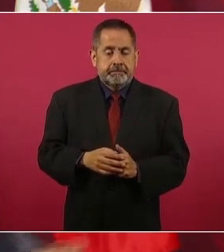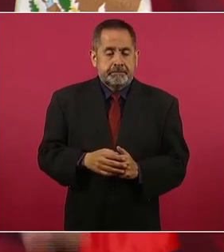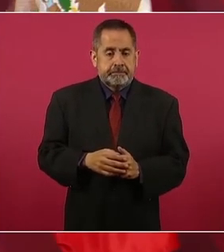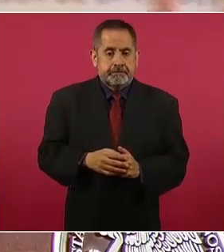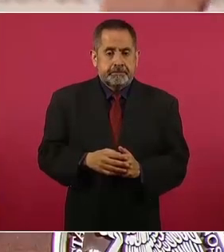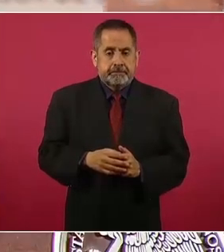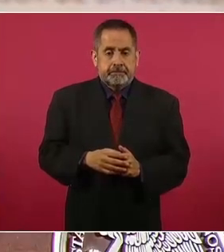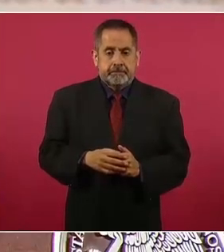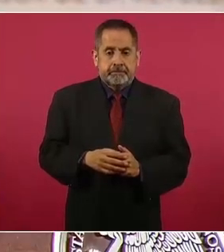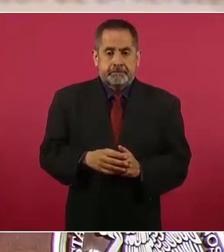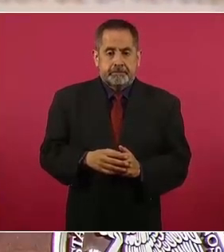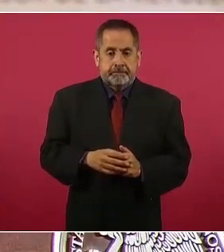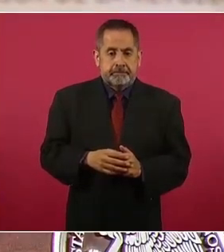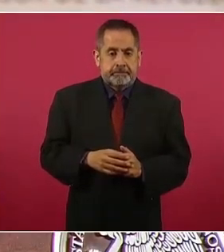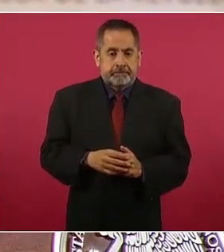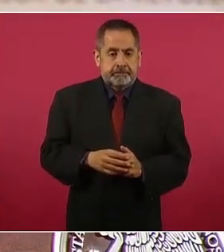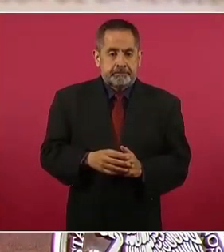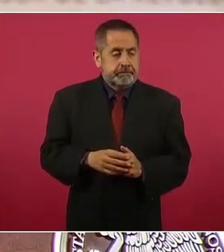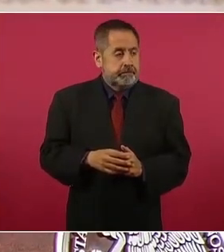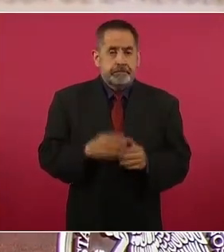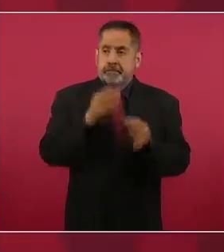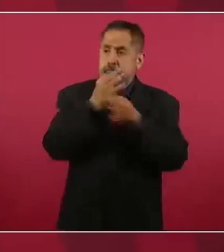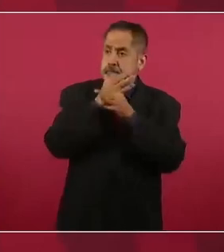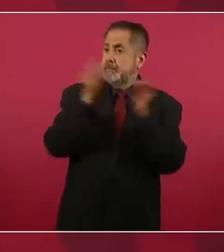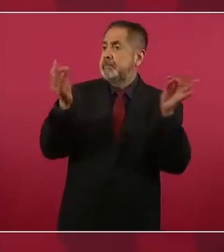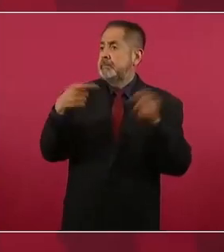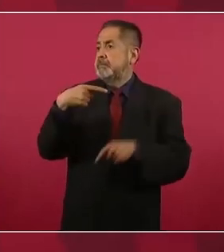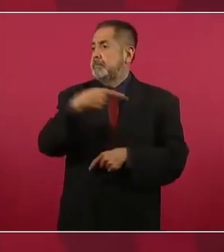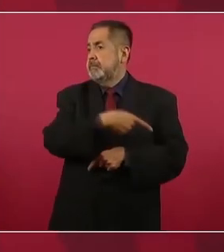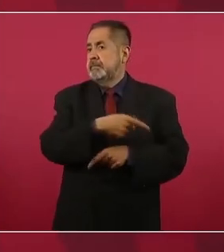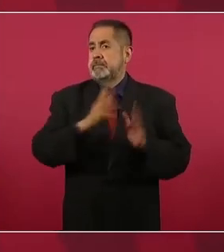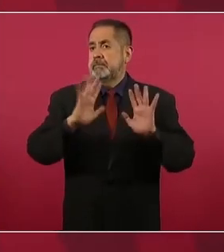y se anuncia